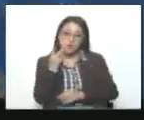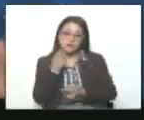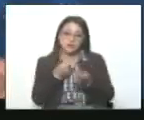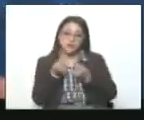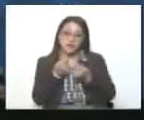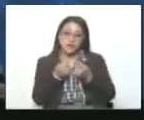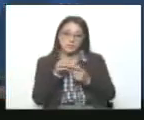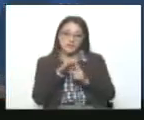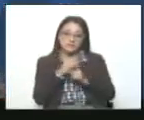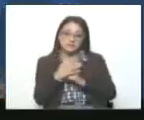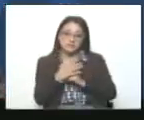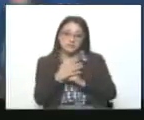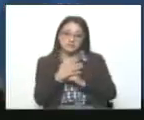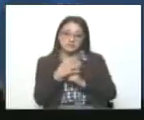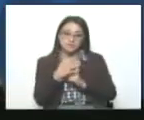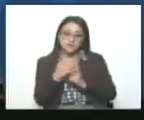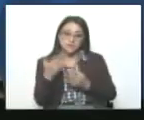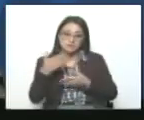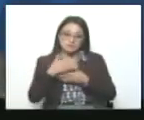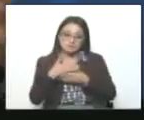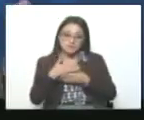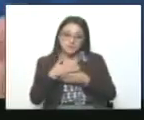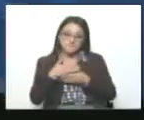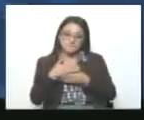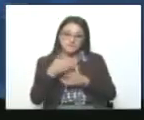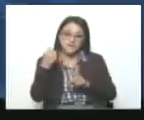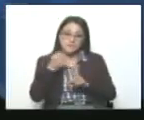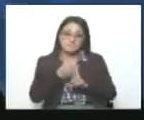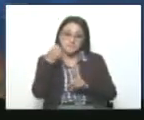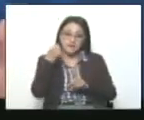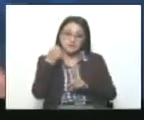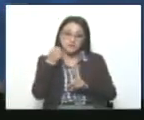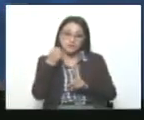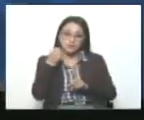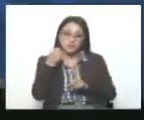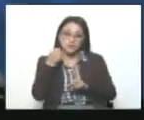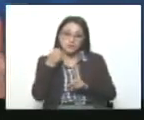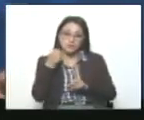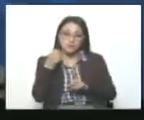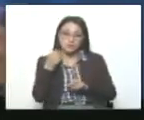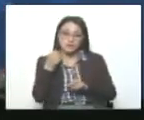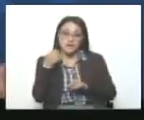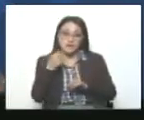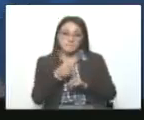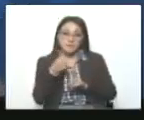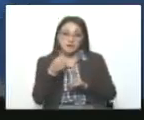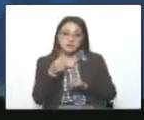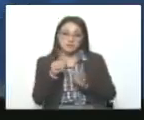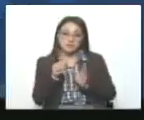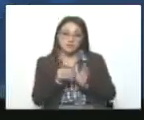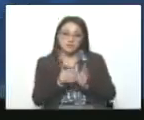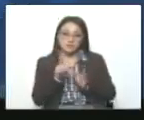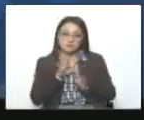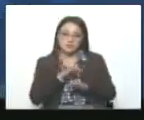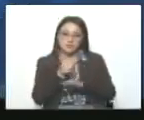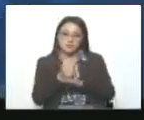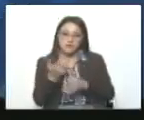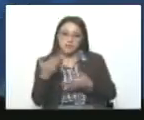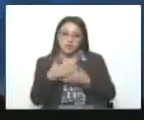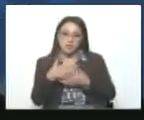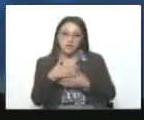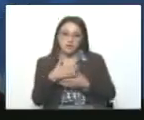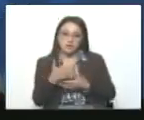económica en situaciones de restricción externa e impacto externo, en el caso de nosotros fue un impacto provocado por ese bloqueo